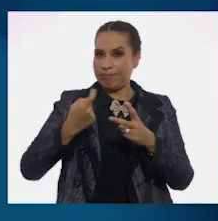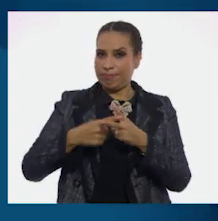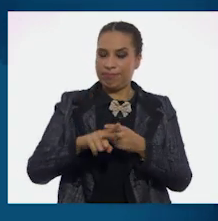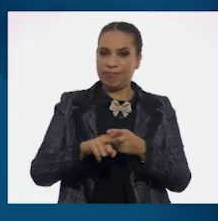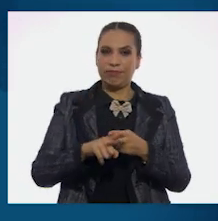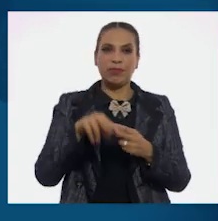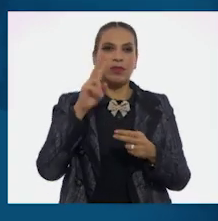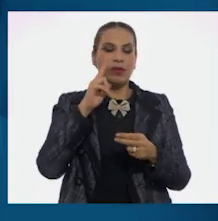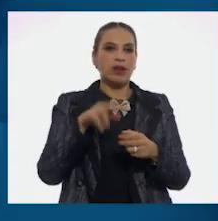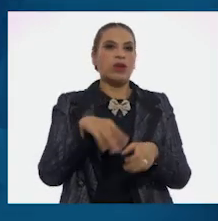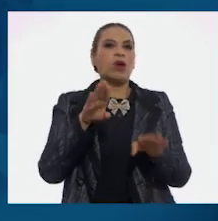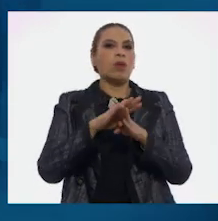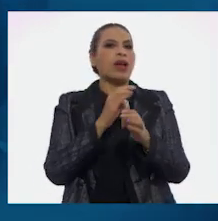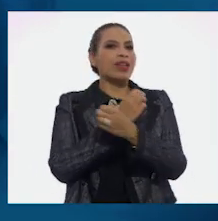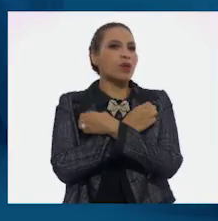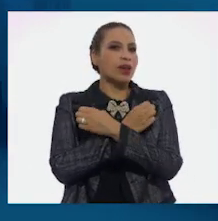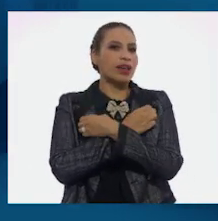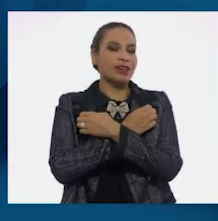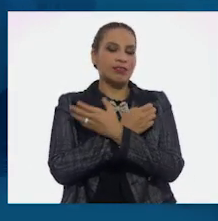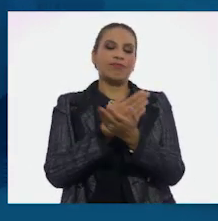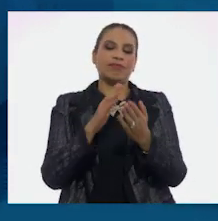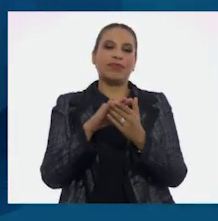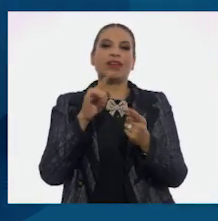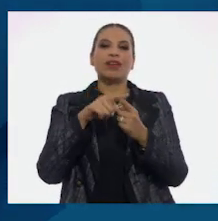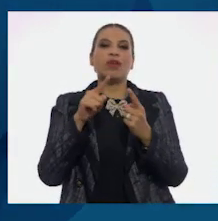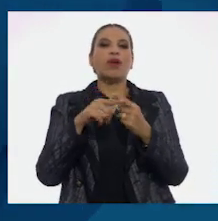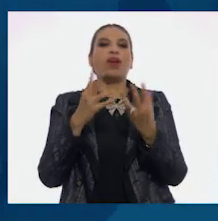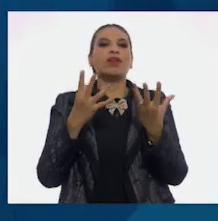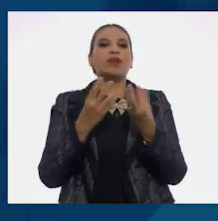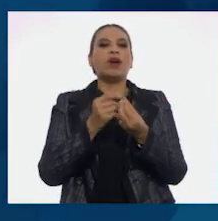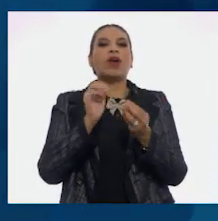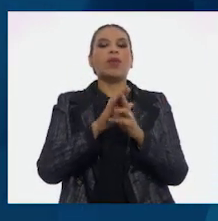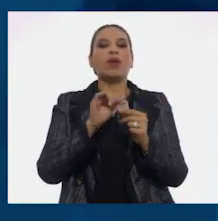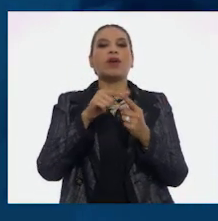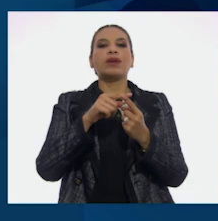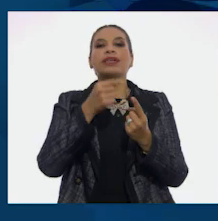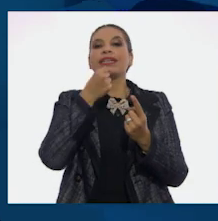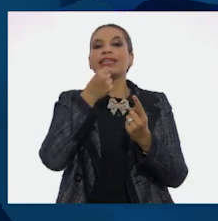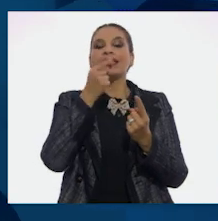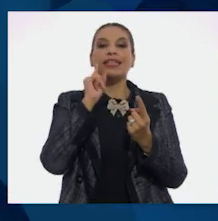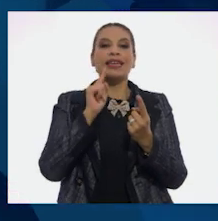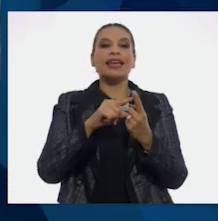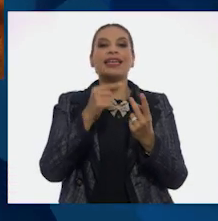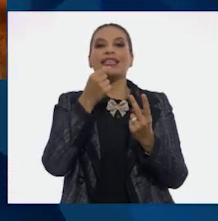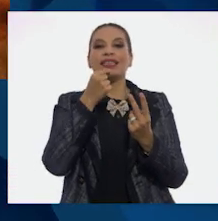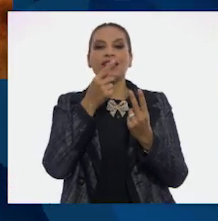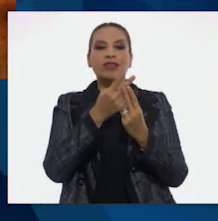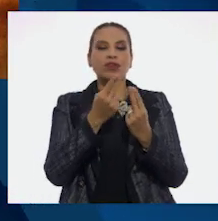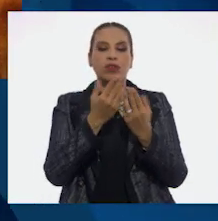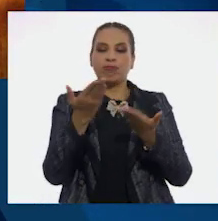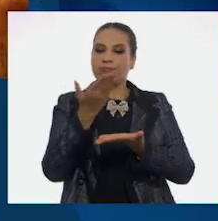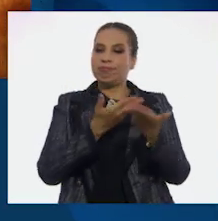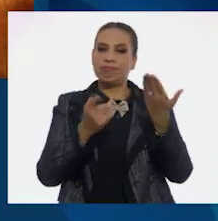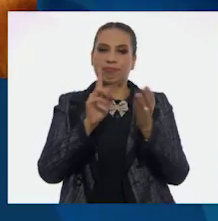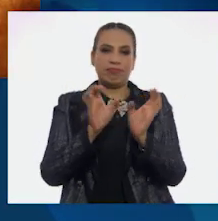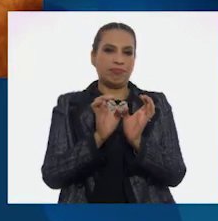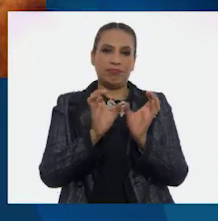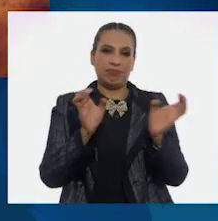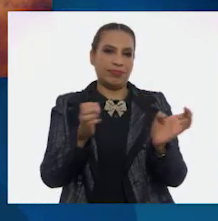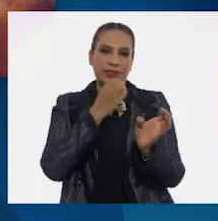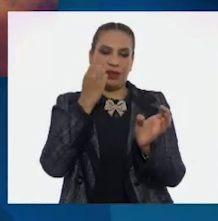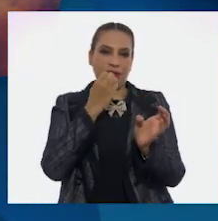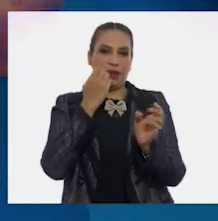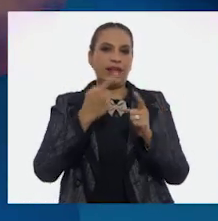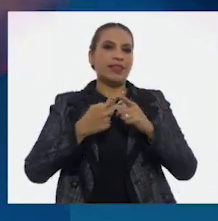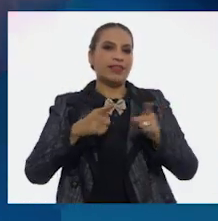se brindó una educación unisexual. Es decir, que las niñas y los niños no convivían en la misma escuela, ni